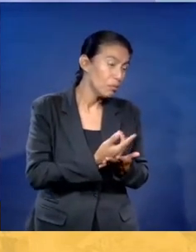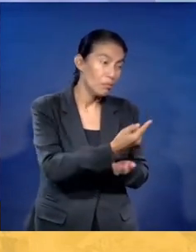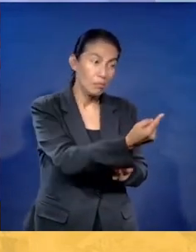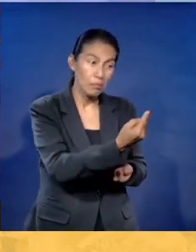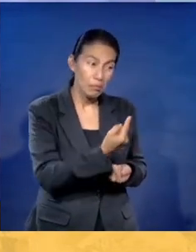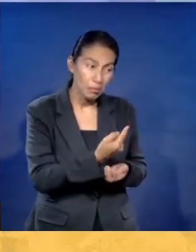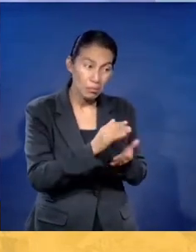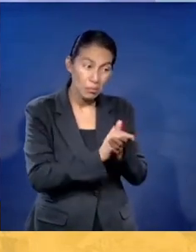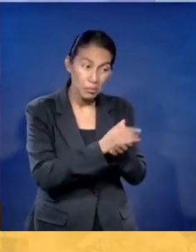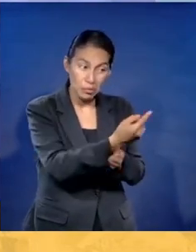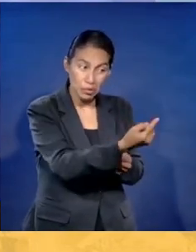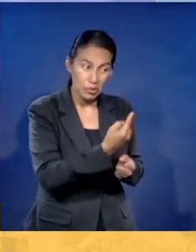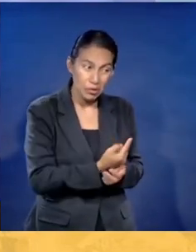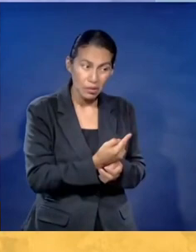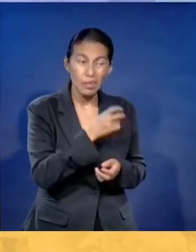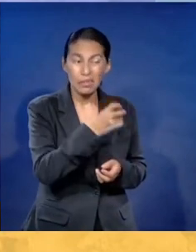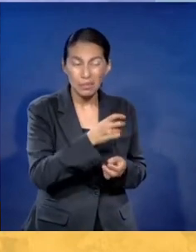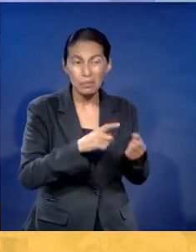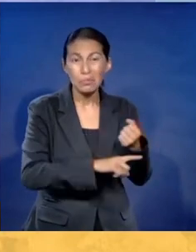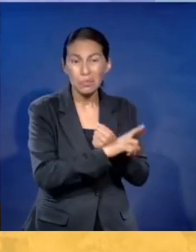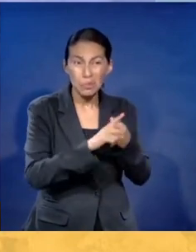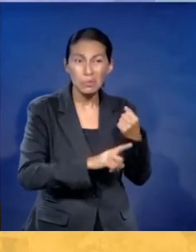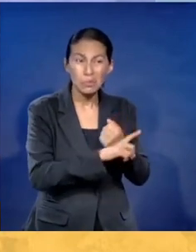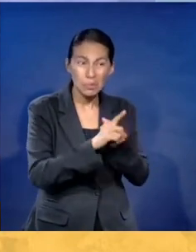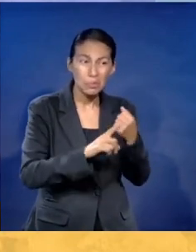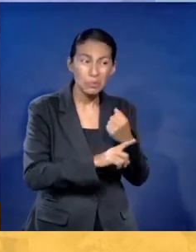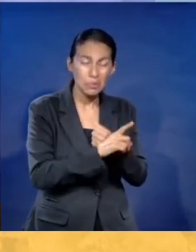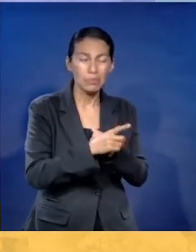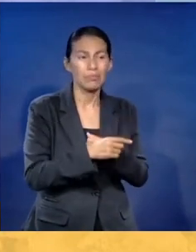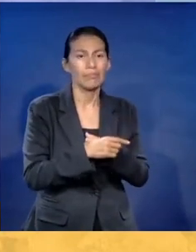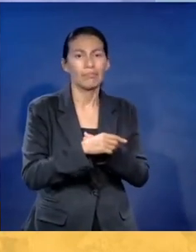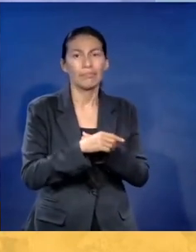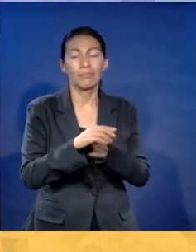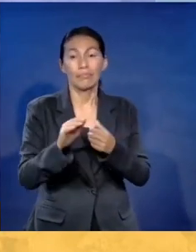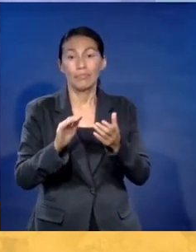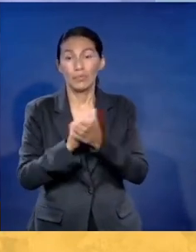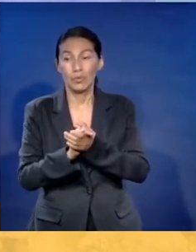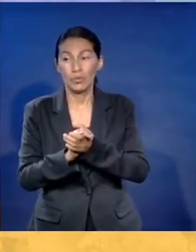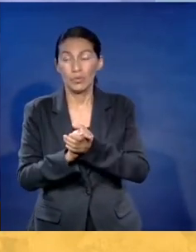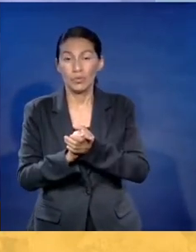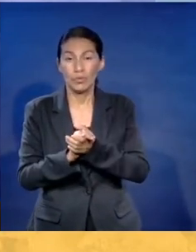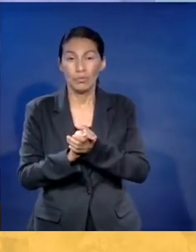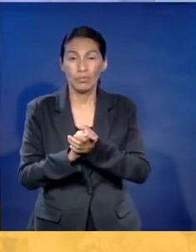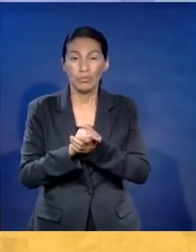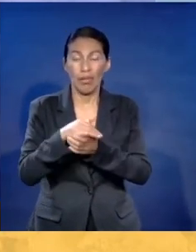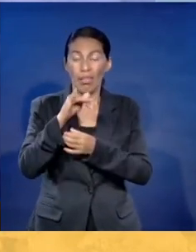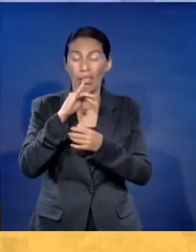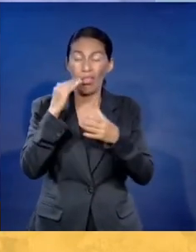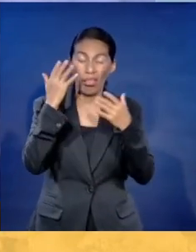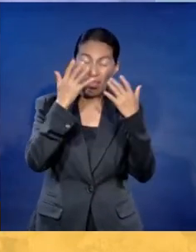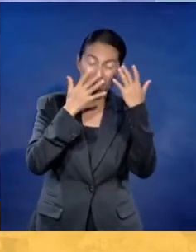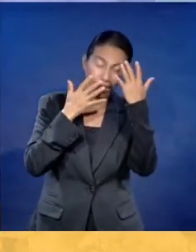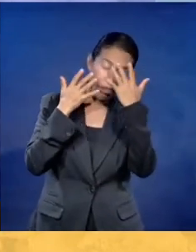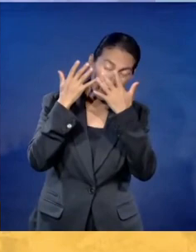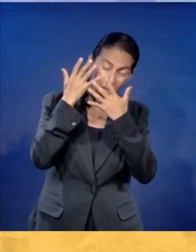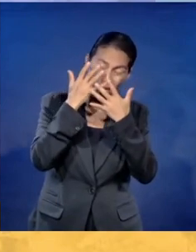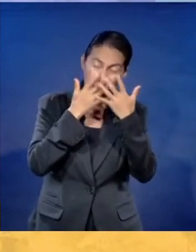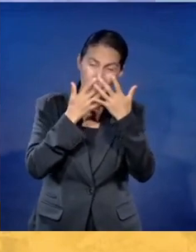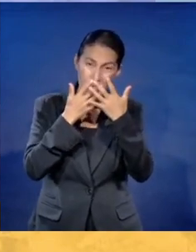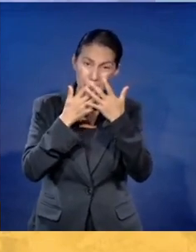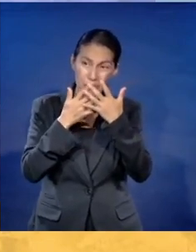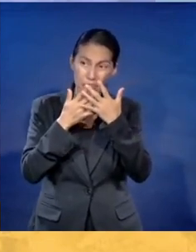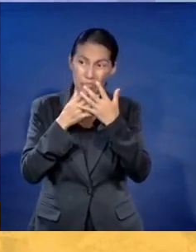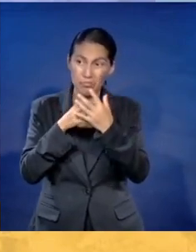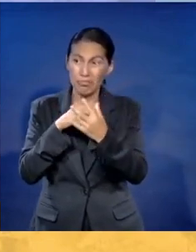eso es un pleito y nunca acabar porque los esposos que llegan tomados llegan buscando pleitos para pelear razones motivos si no te